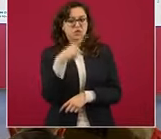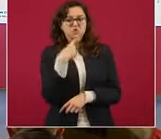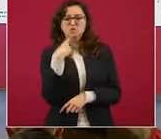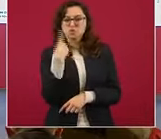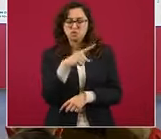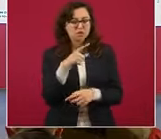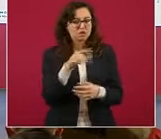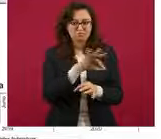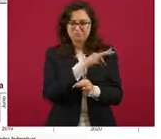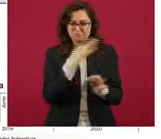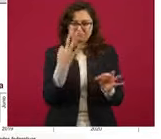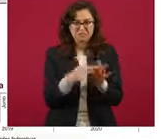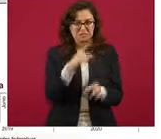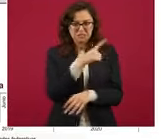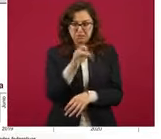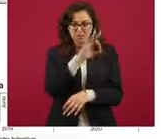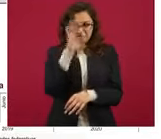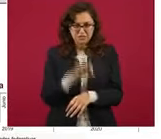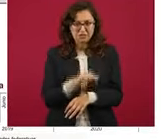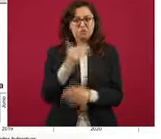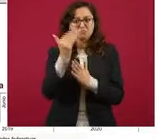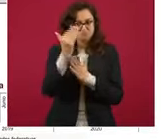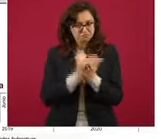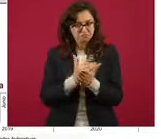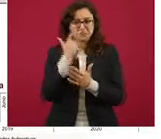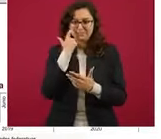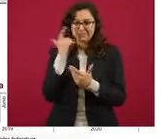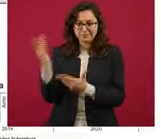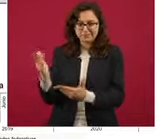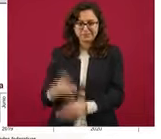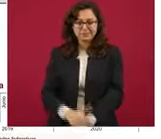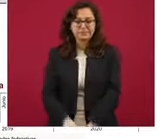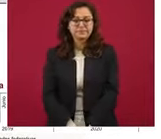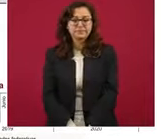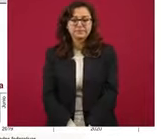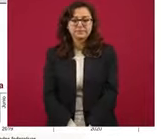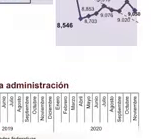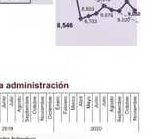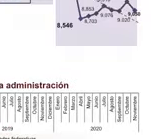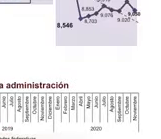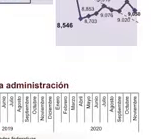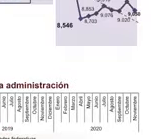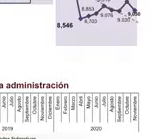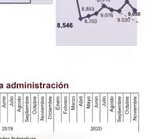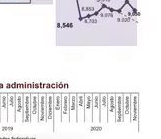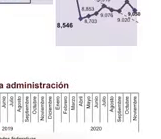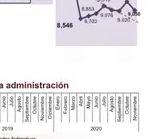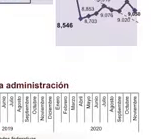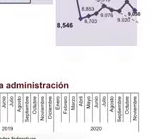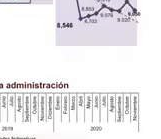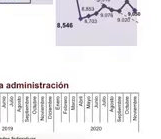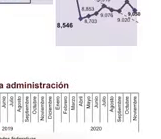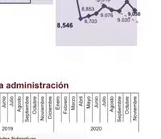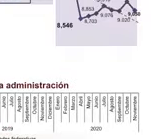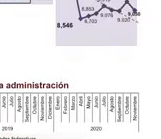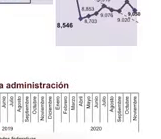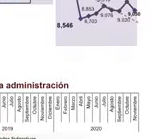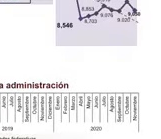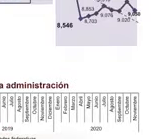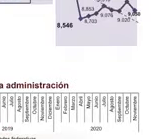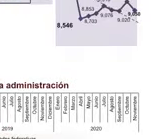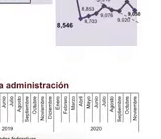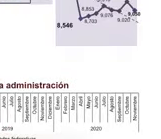cifra negra. Vemos cómo ha sido la tendencia desde que inició la actual administración. Es decir, es una